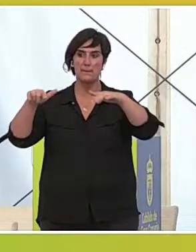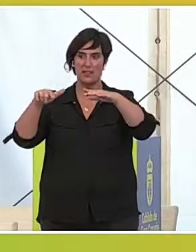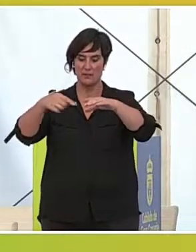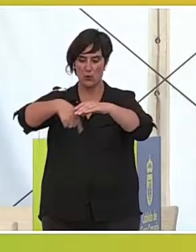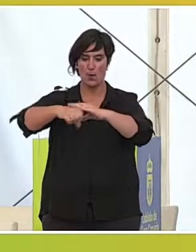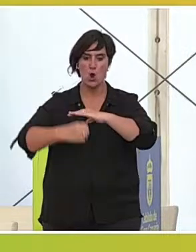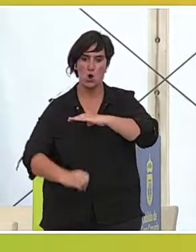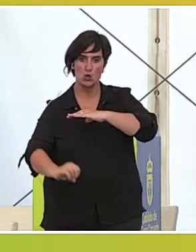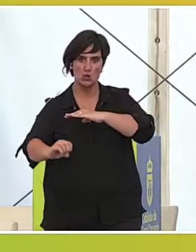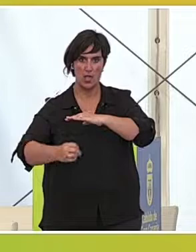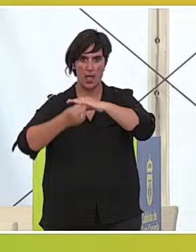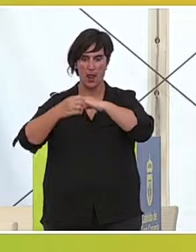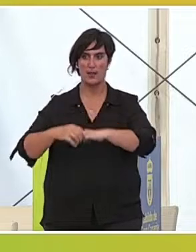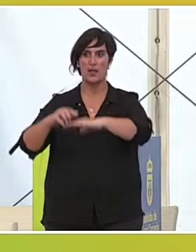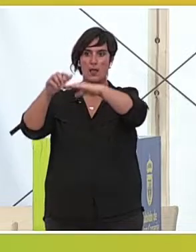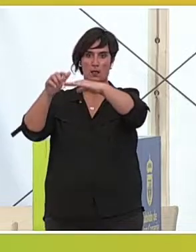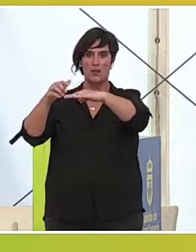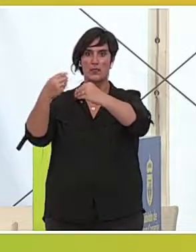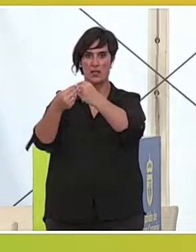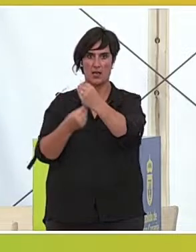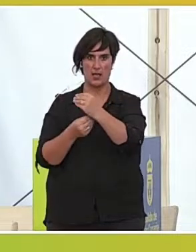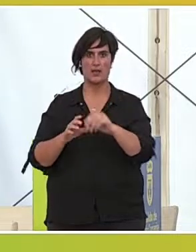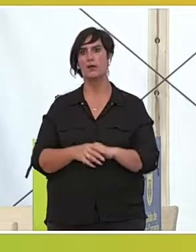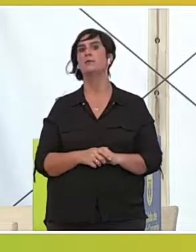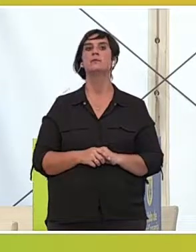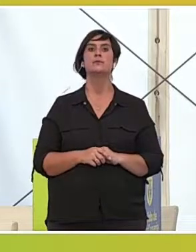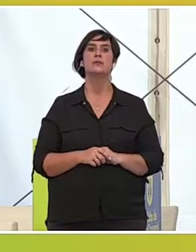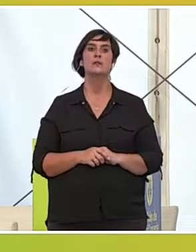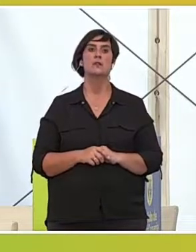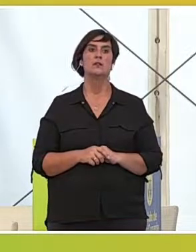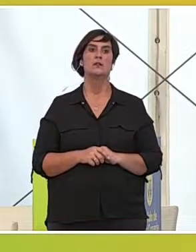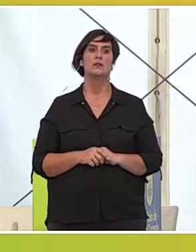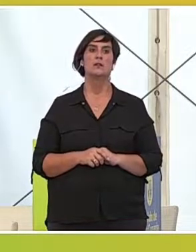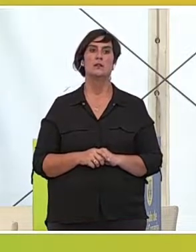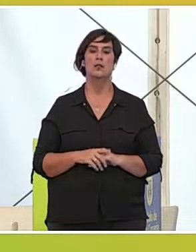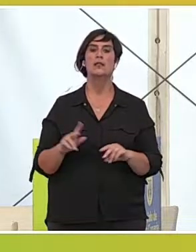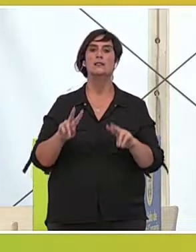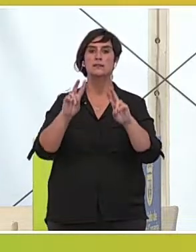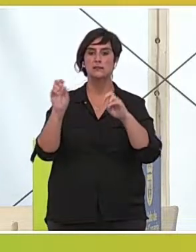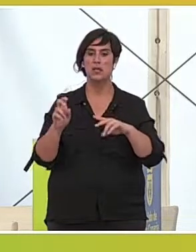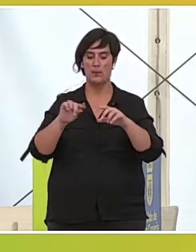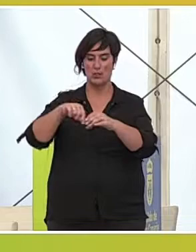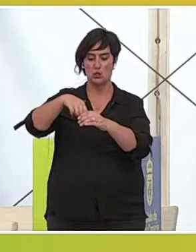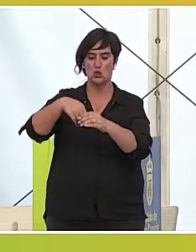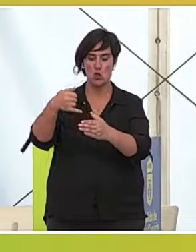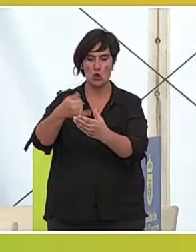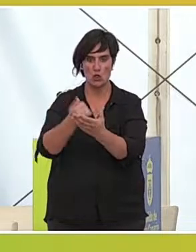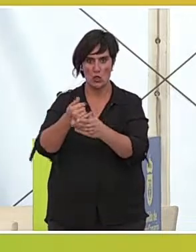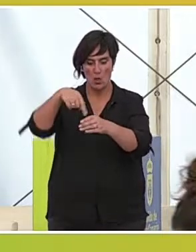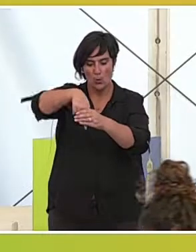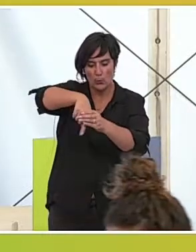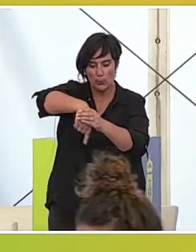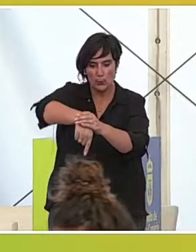oceánica de Gran Canaria. Y luego el tema de la permisología. Hacer un sondeo requiere